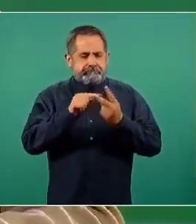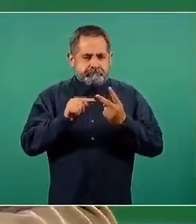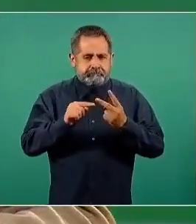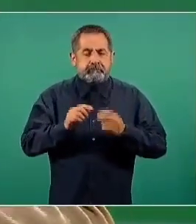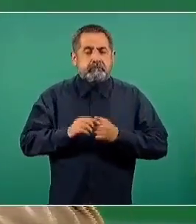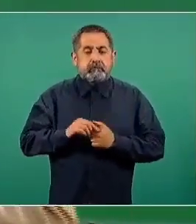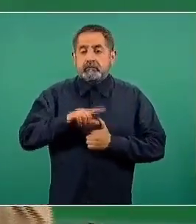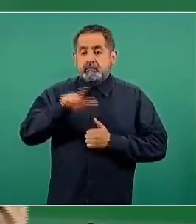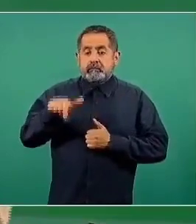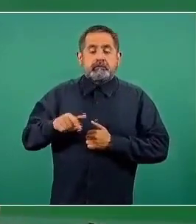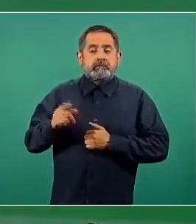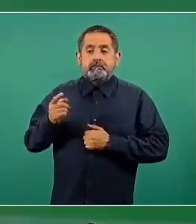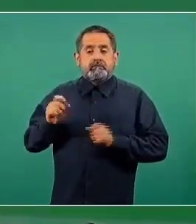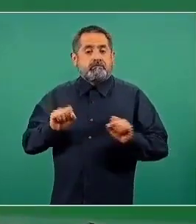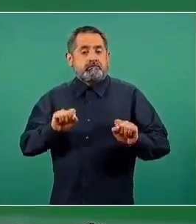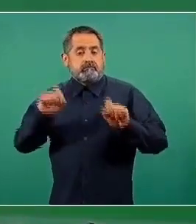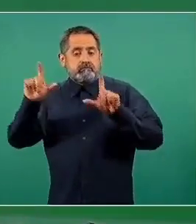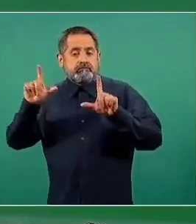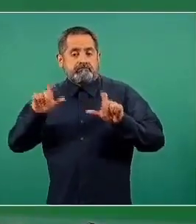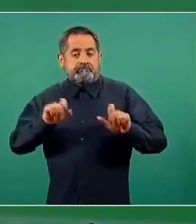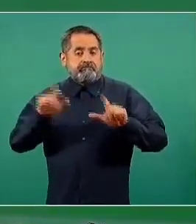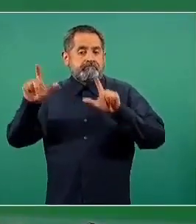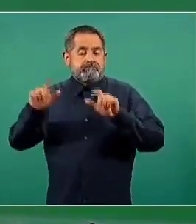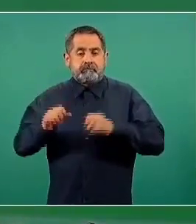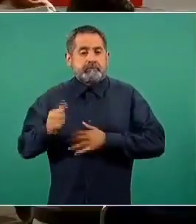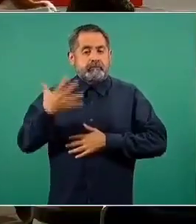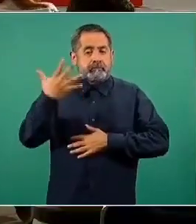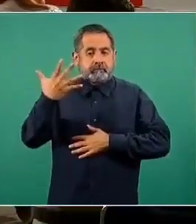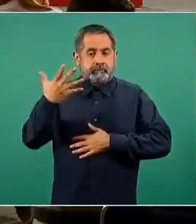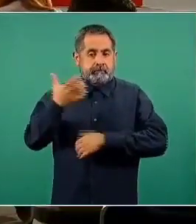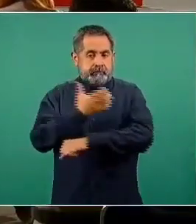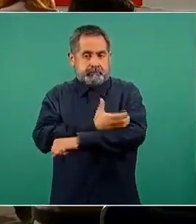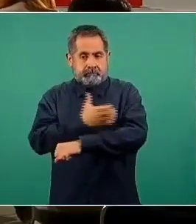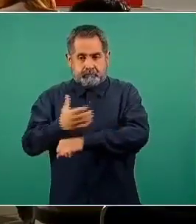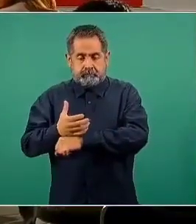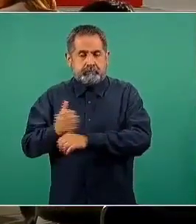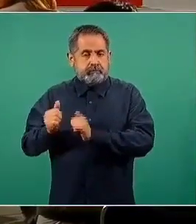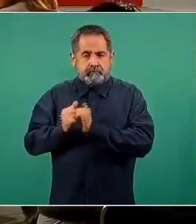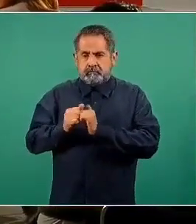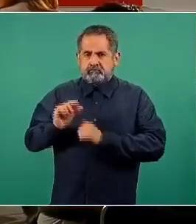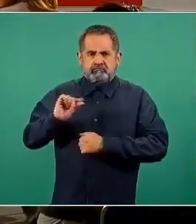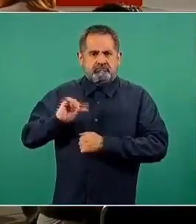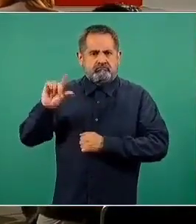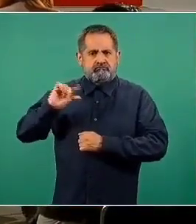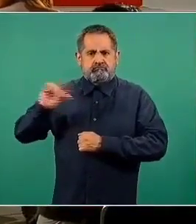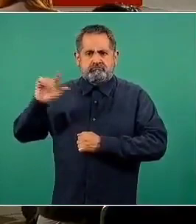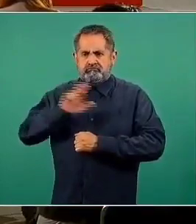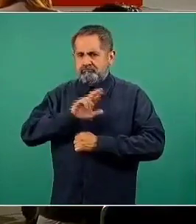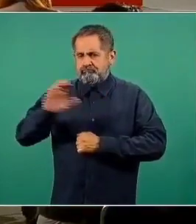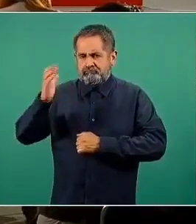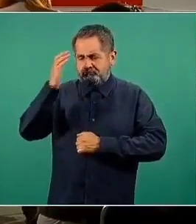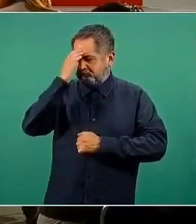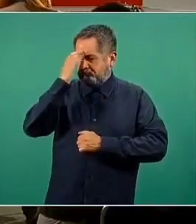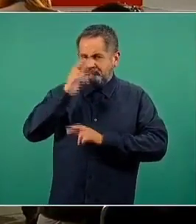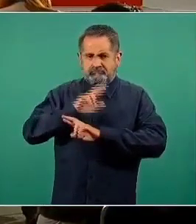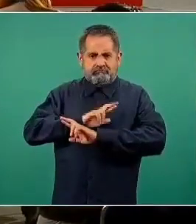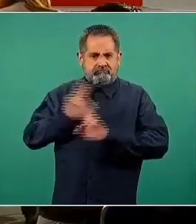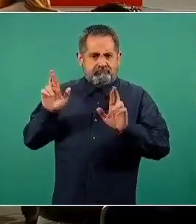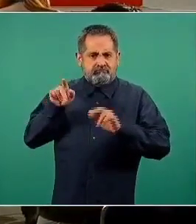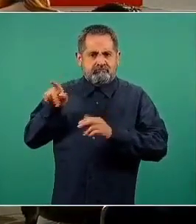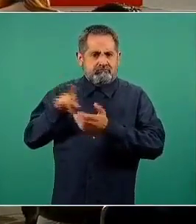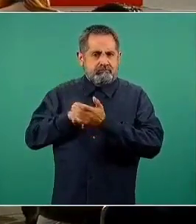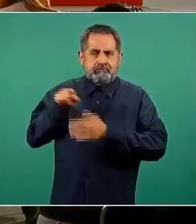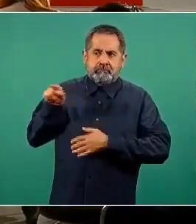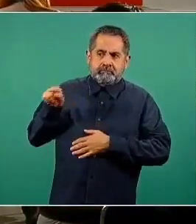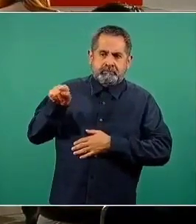la participación de 5 colegas muy respetadas y respetados